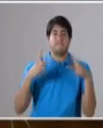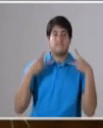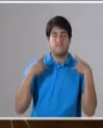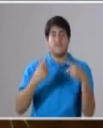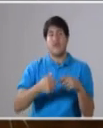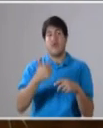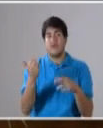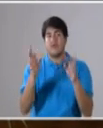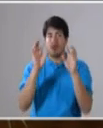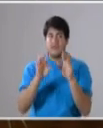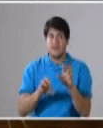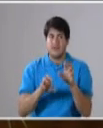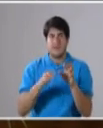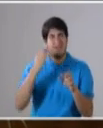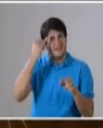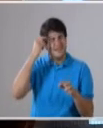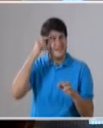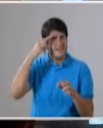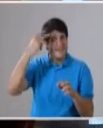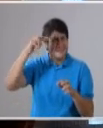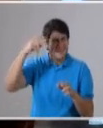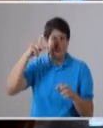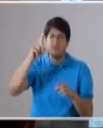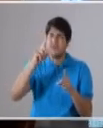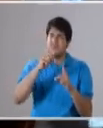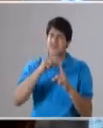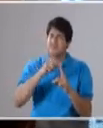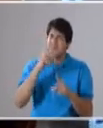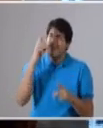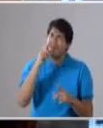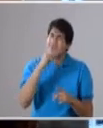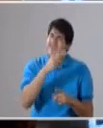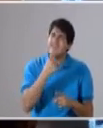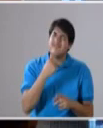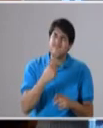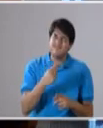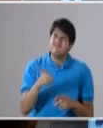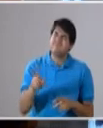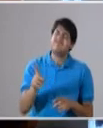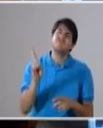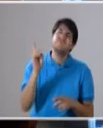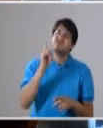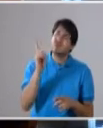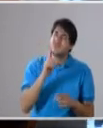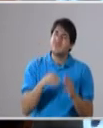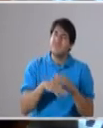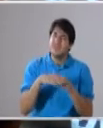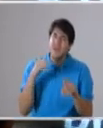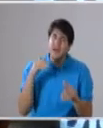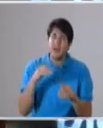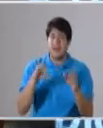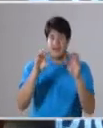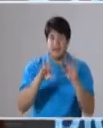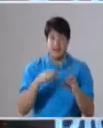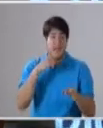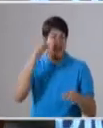sus verbos meros cardíacos, ¿verdad? ¿Quién se dice dónde lo sacaron? Y ahí está la gente, ¿verdad?